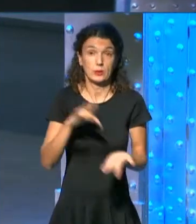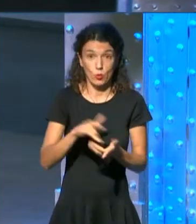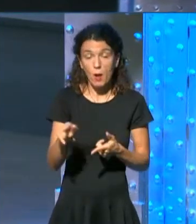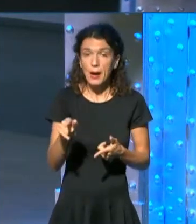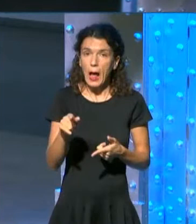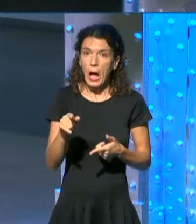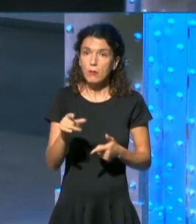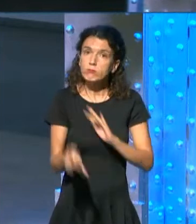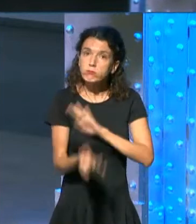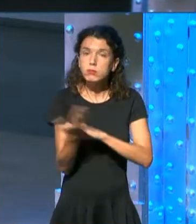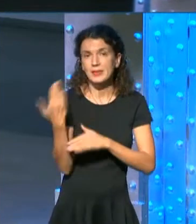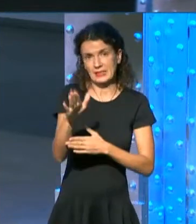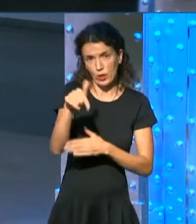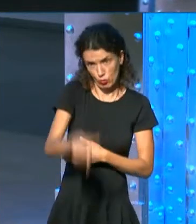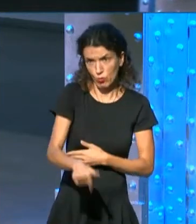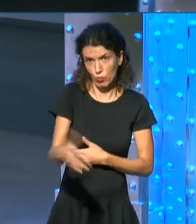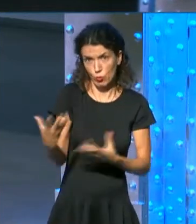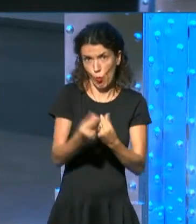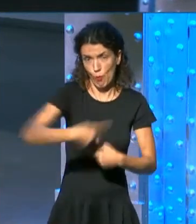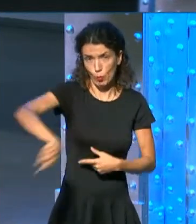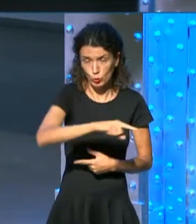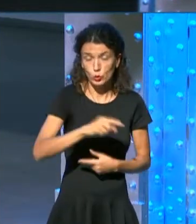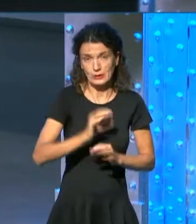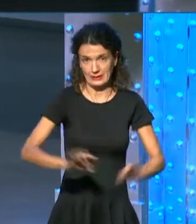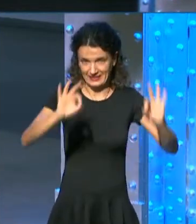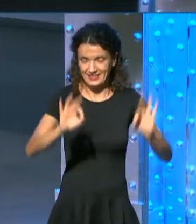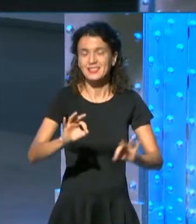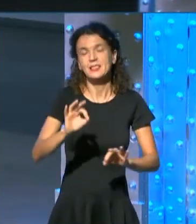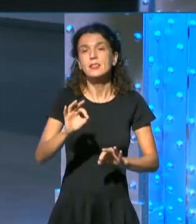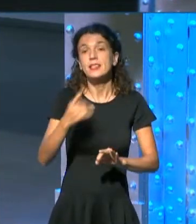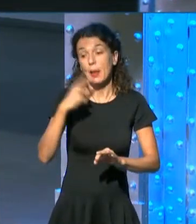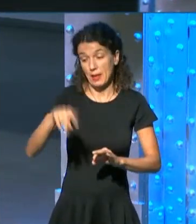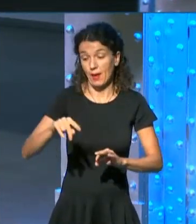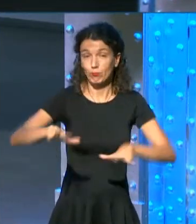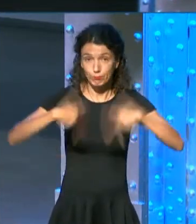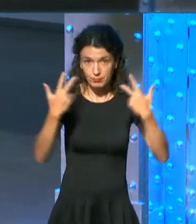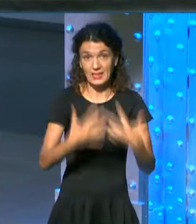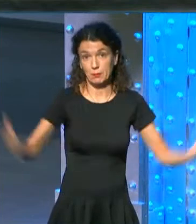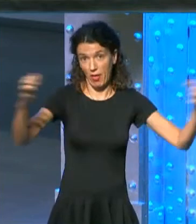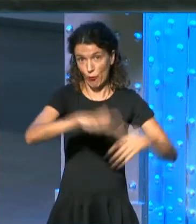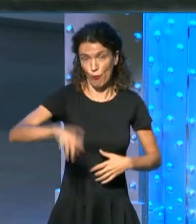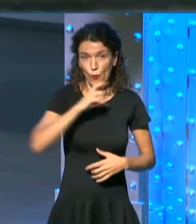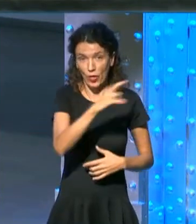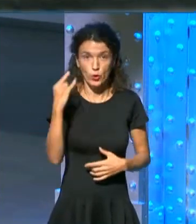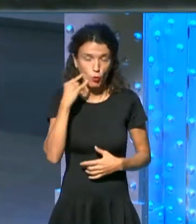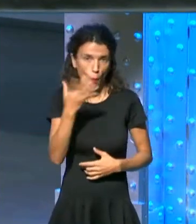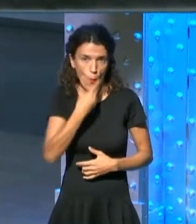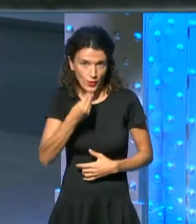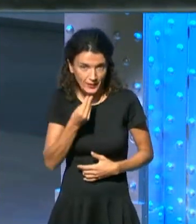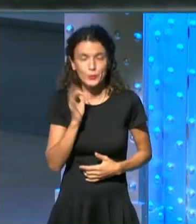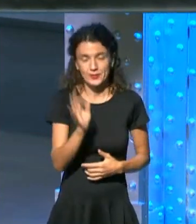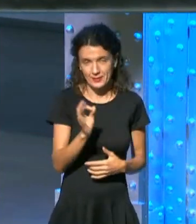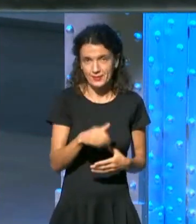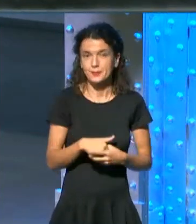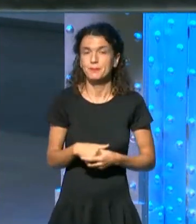hacer esta presentación aquí hoy con vosotros, y especialmente por cedernos este espacio tan fantástico.